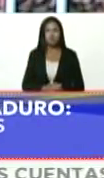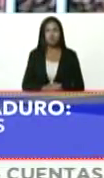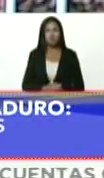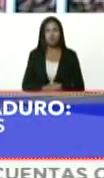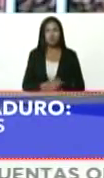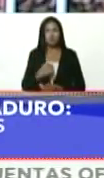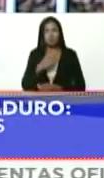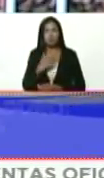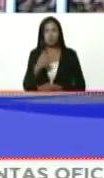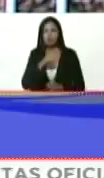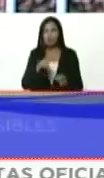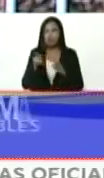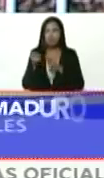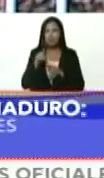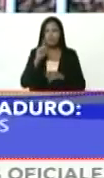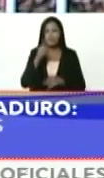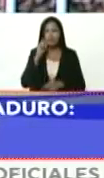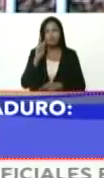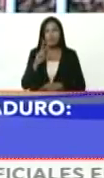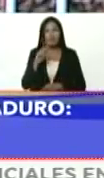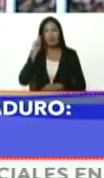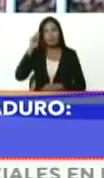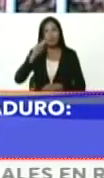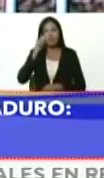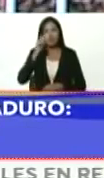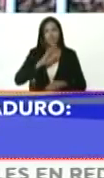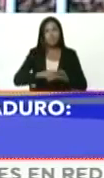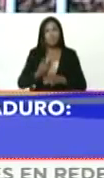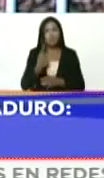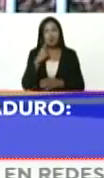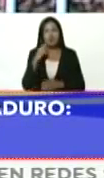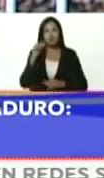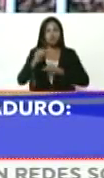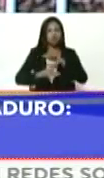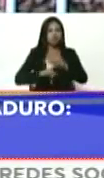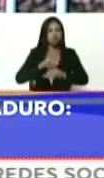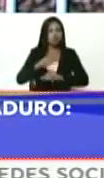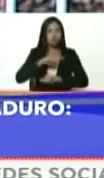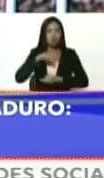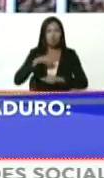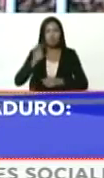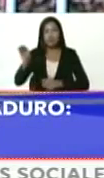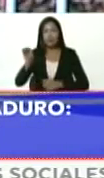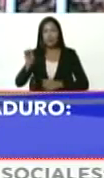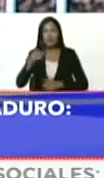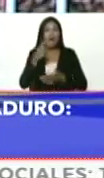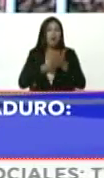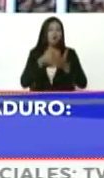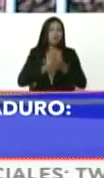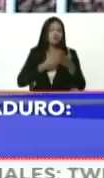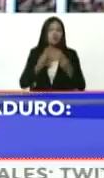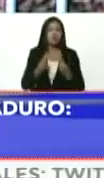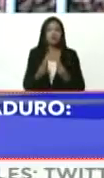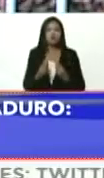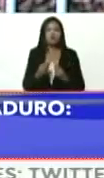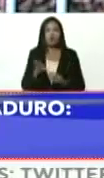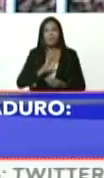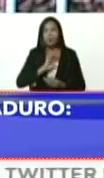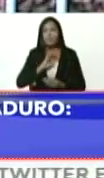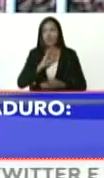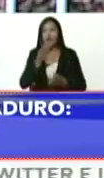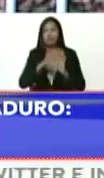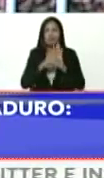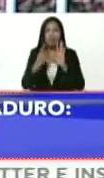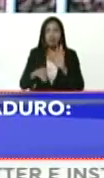Yo quiero que ustedes lo vean, porque por siglos nuestro país ha luchado por sus legítimos